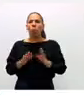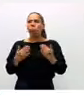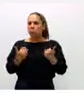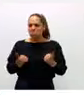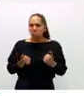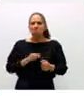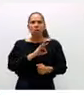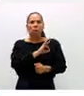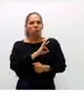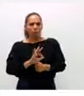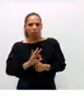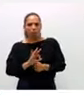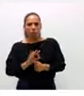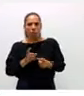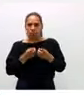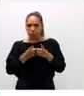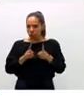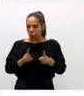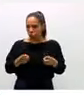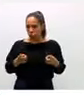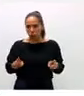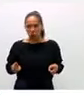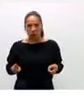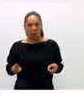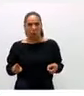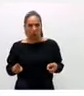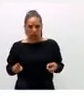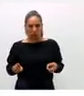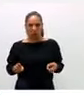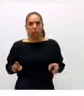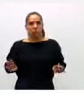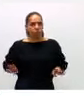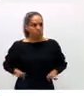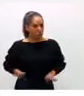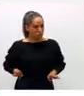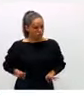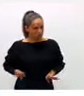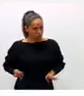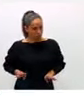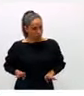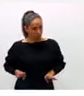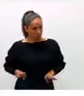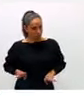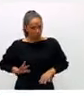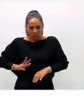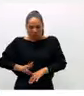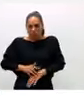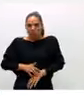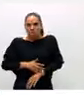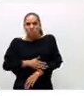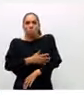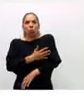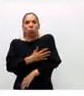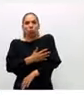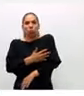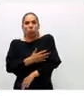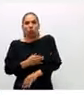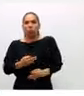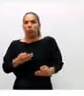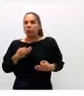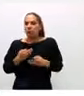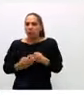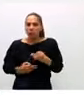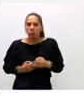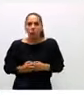porque hay que desarrollar sus habilidades, la gestión de sus emociones, sus capacidades de escucha